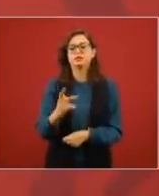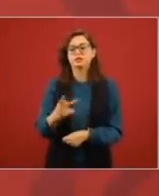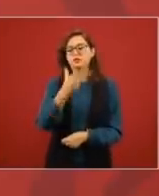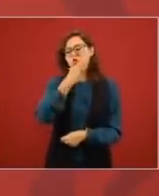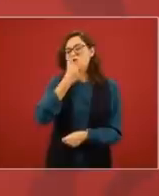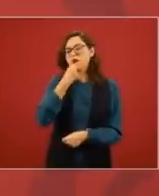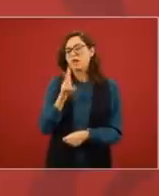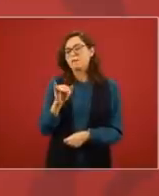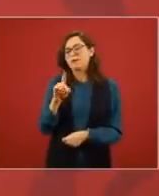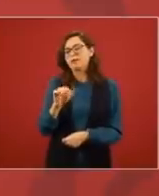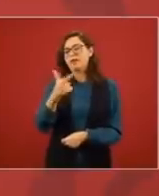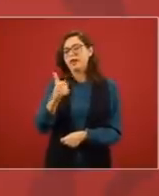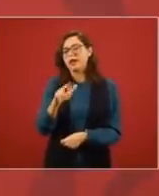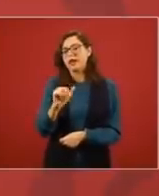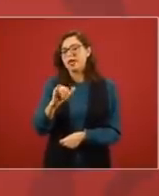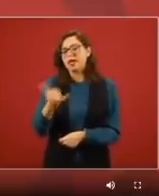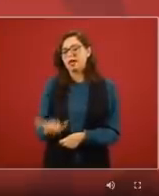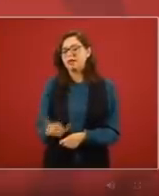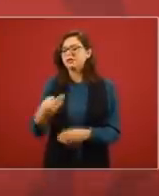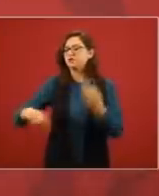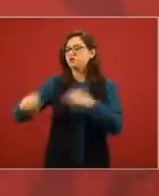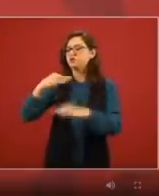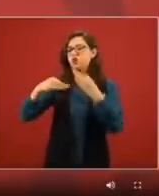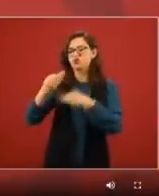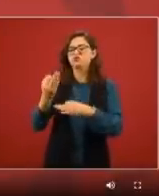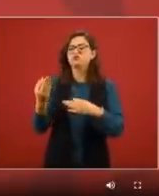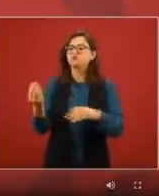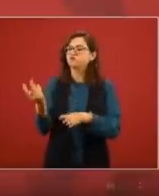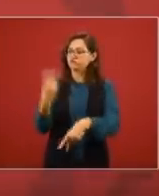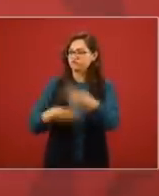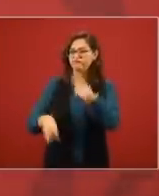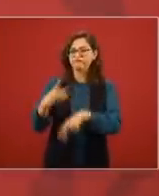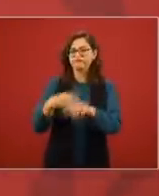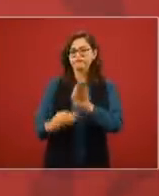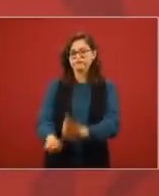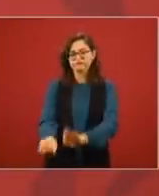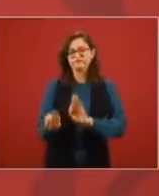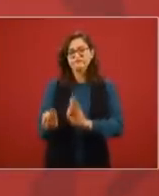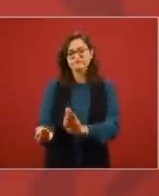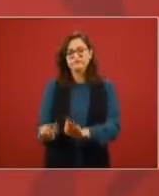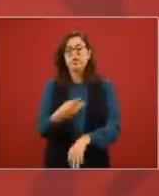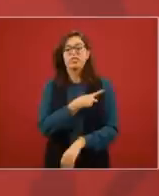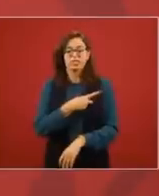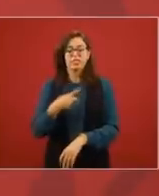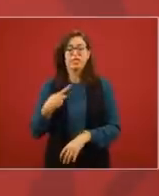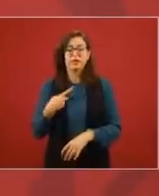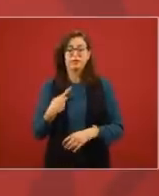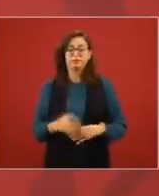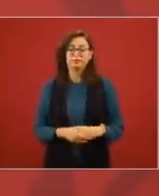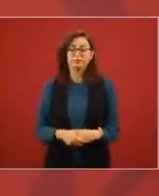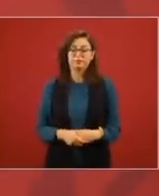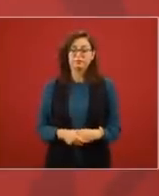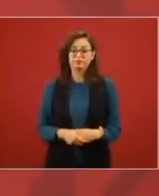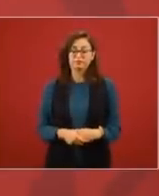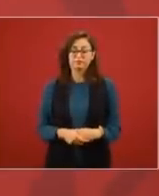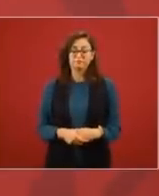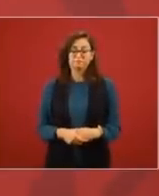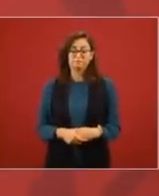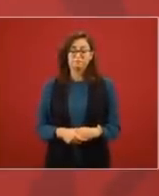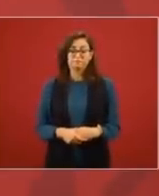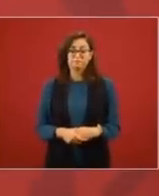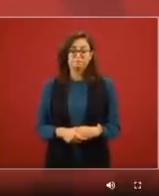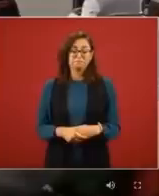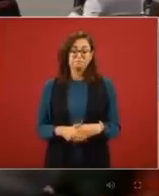este todos tienen que declarar esos creo que es